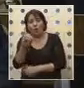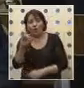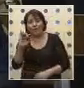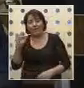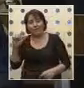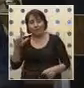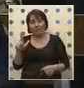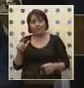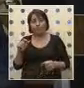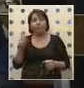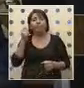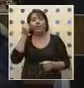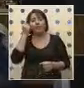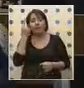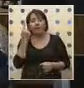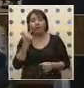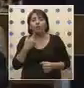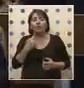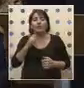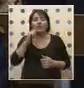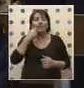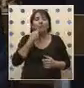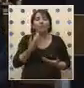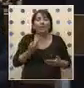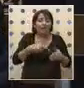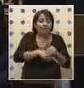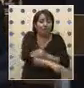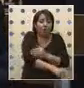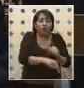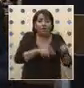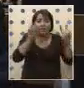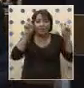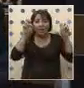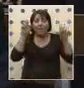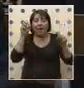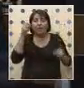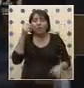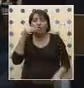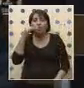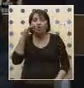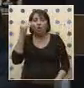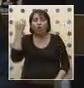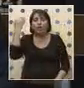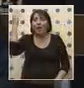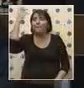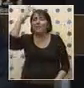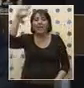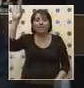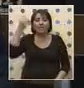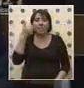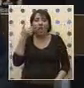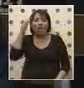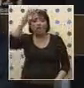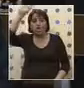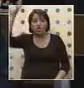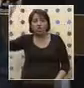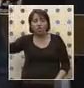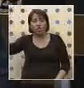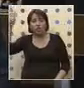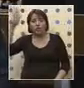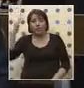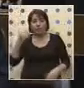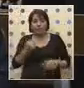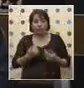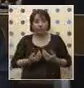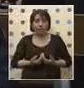Entendiendo el espíritu de fondo respecto del tema contaminación, etc., asociado a la iniciativa, Ministro, por su intermedio,